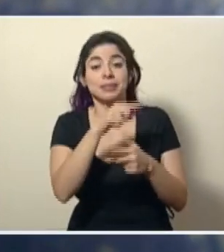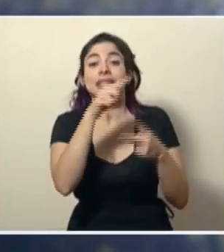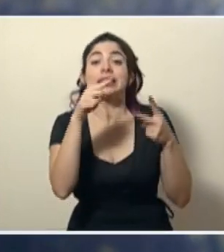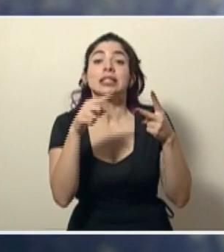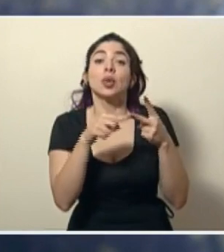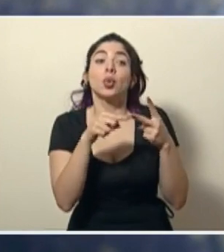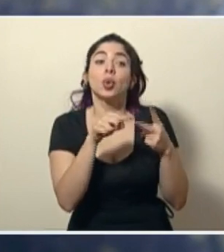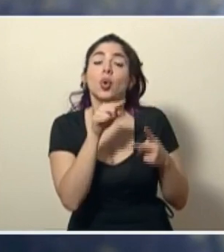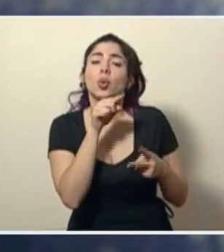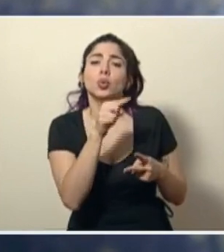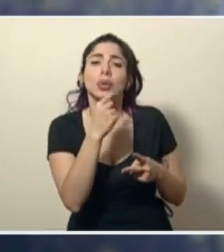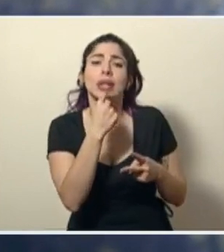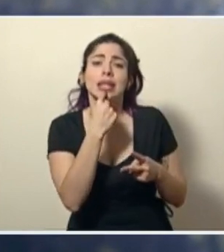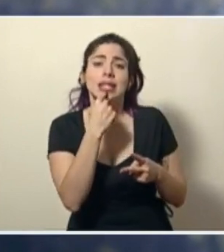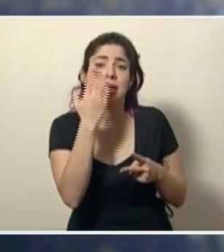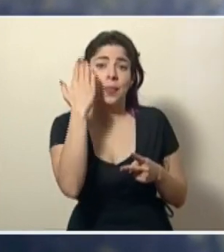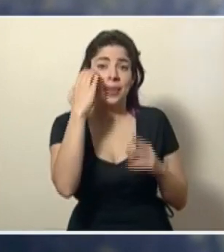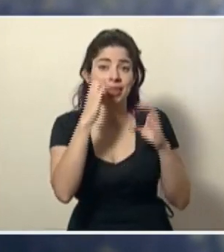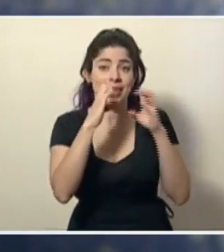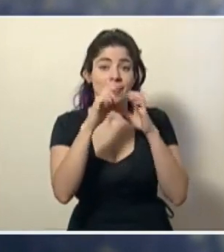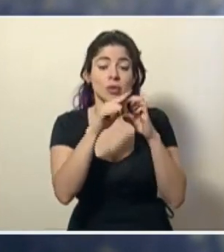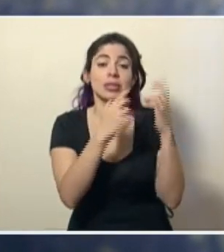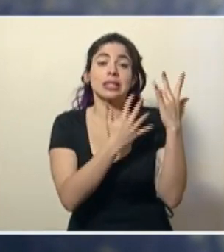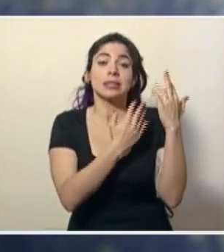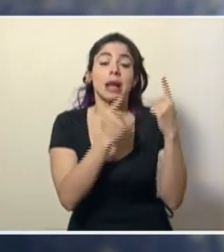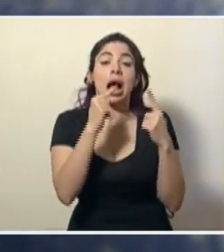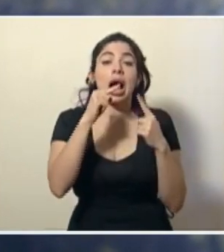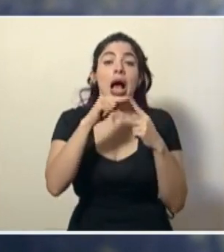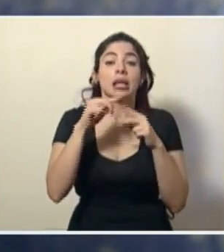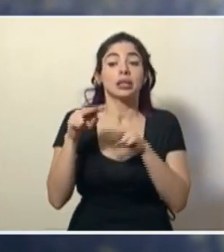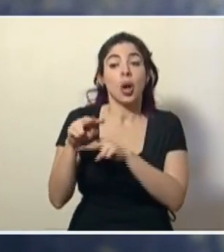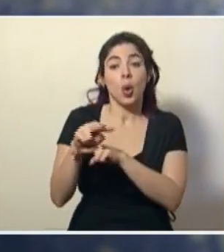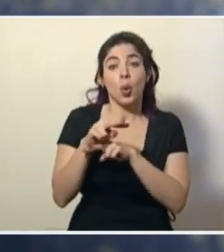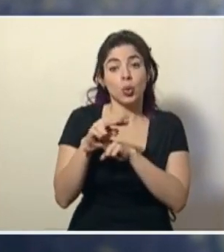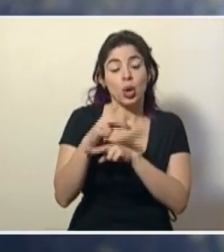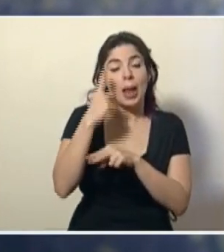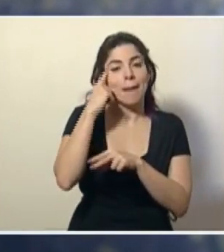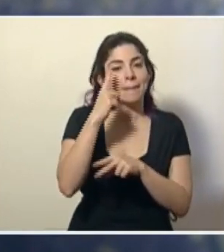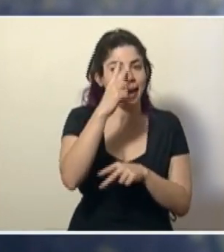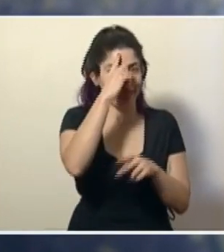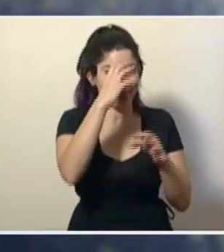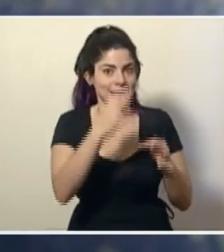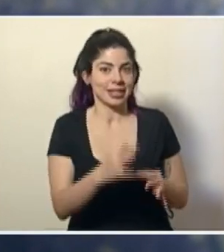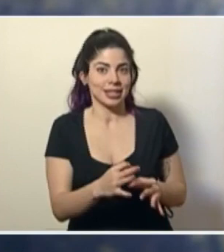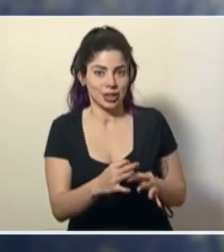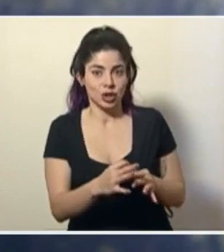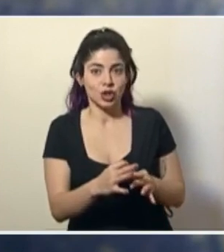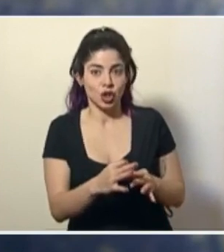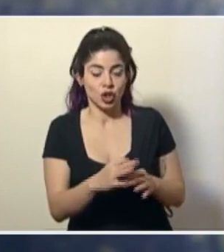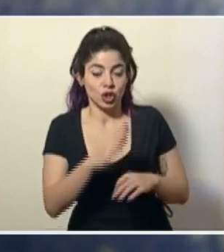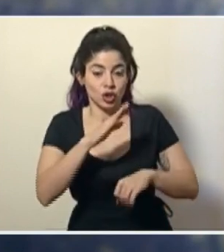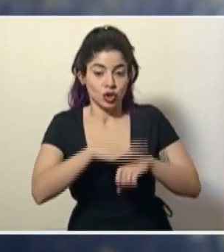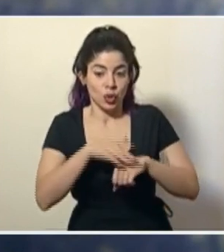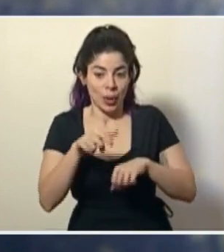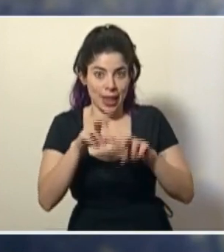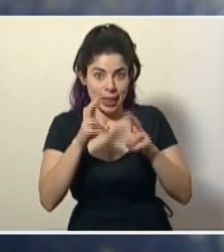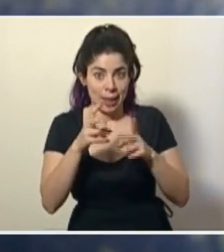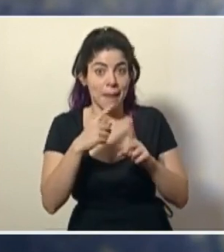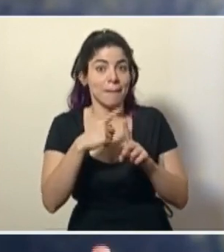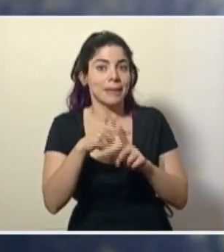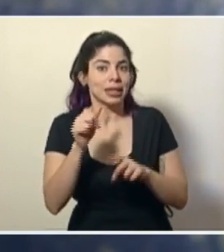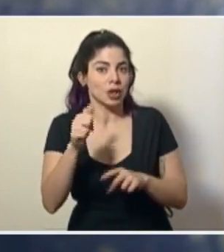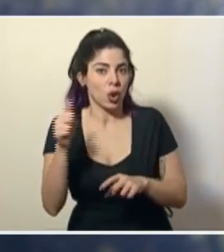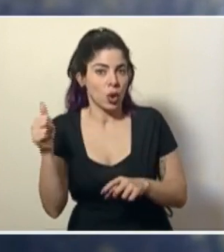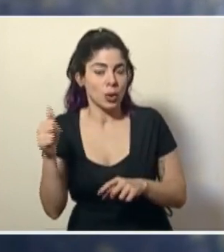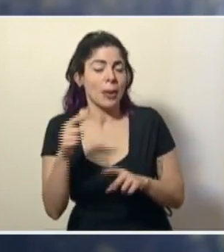La segunda es que usted mencionó en una entrevista que iba a esperar a la auditoría para tomar decisiones sobre este caso y otros,